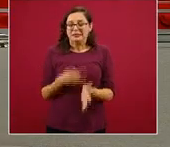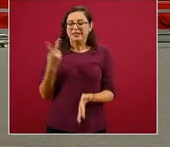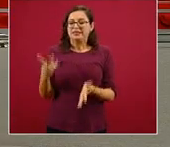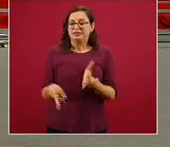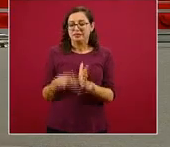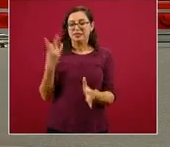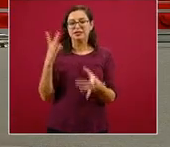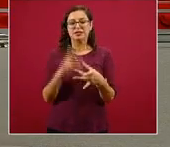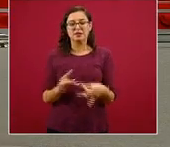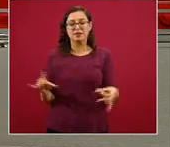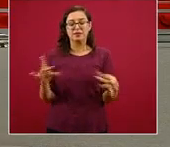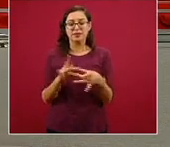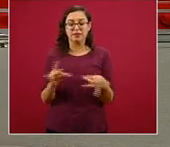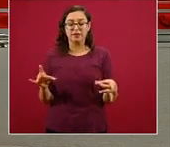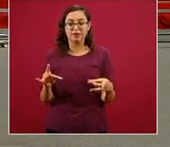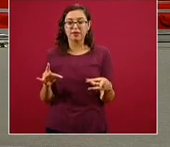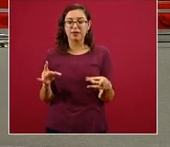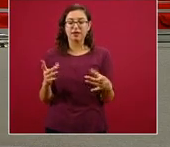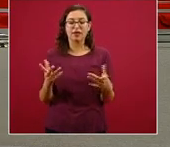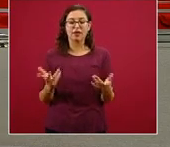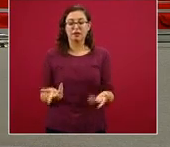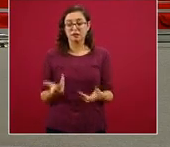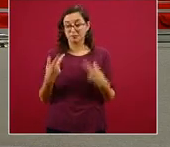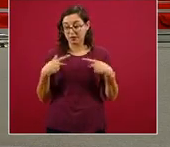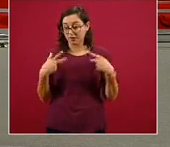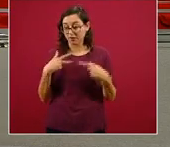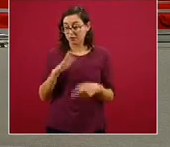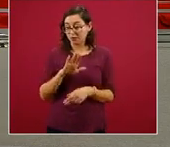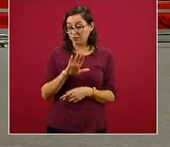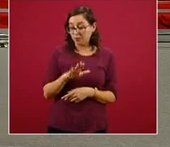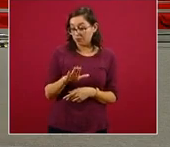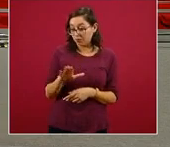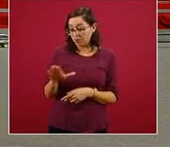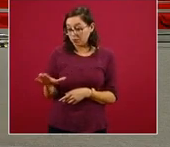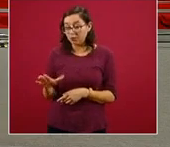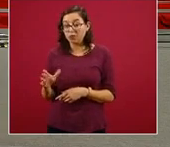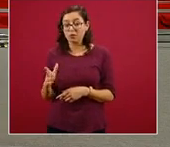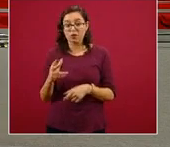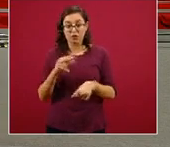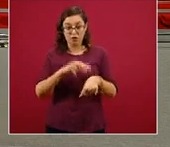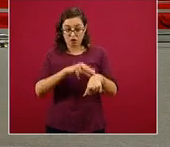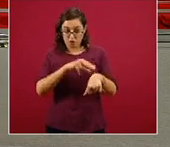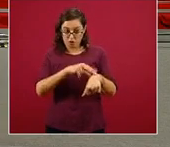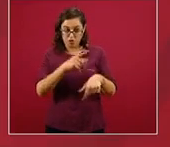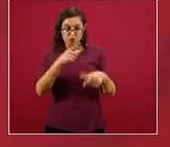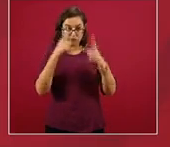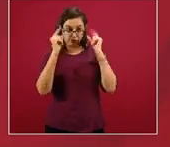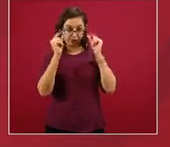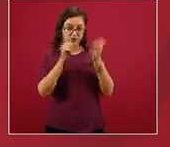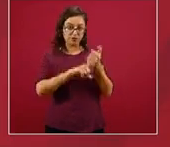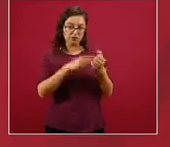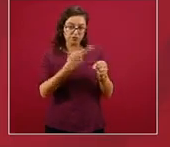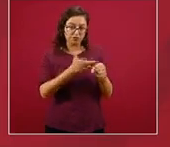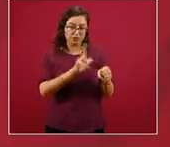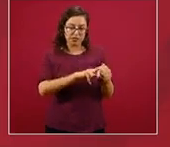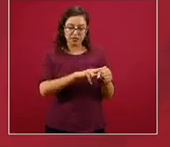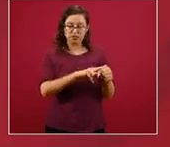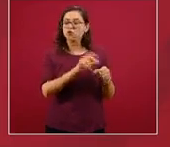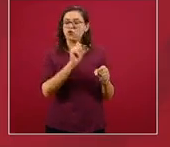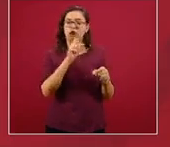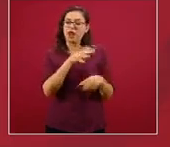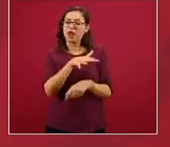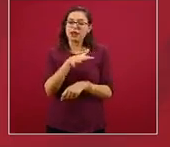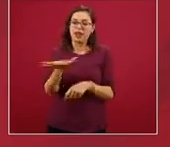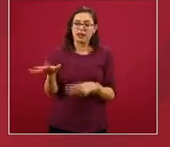también en el tema no específico de las defunciones en los profesionales de la salud, sino además en las defunciones o